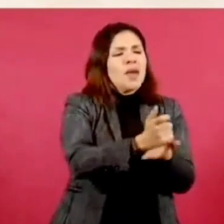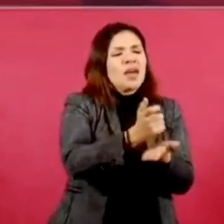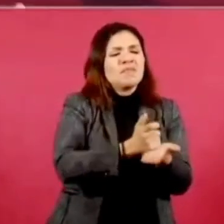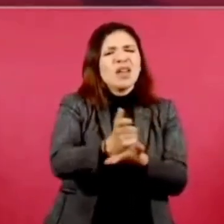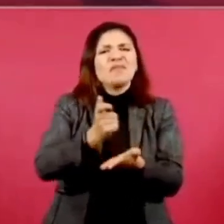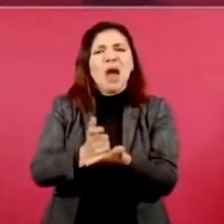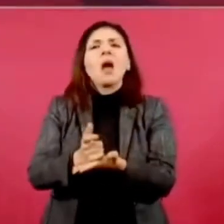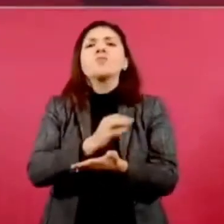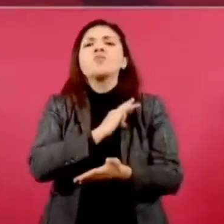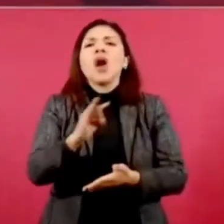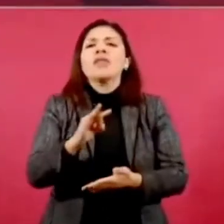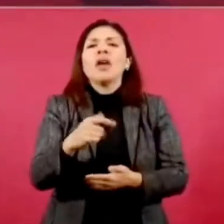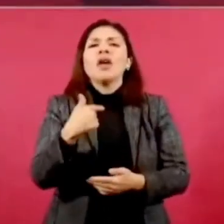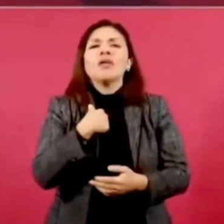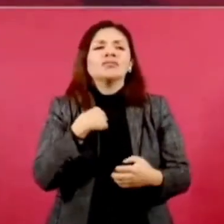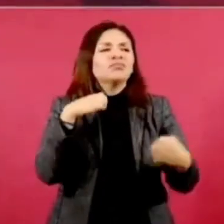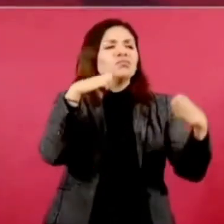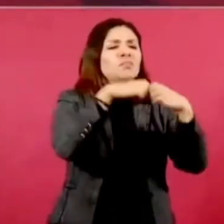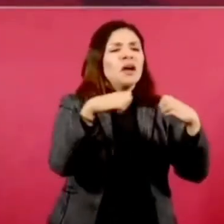chantajean